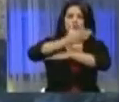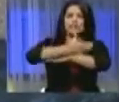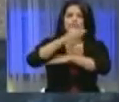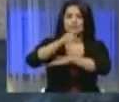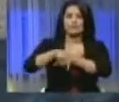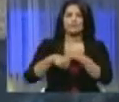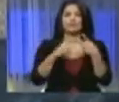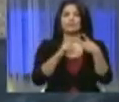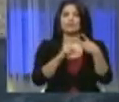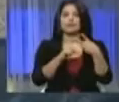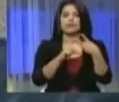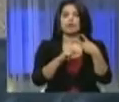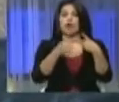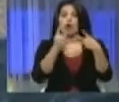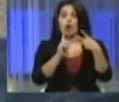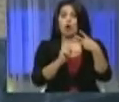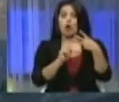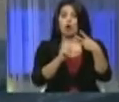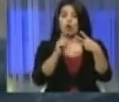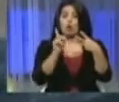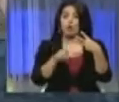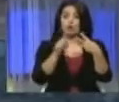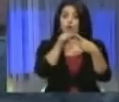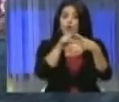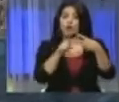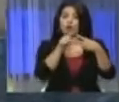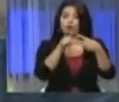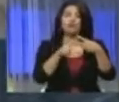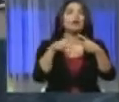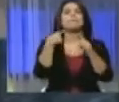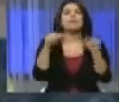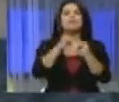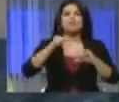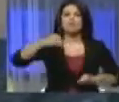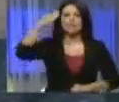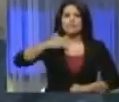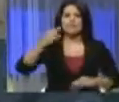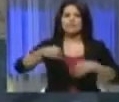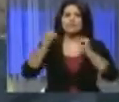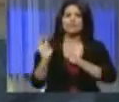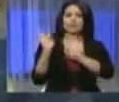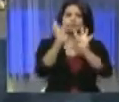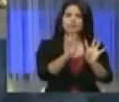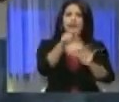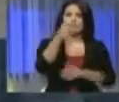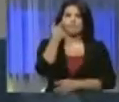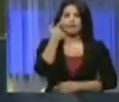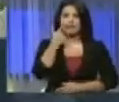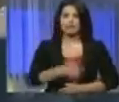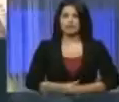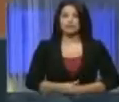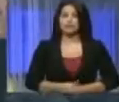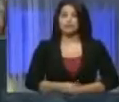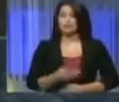compañero Juan Carlos Dugarte, bueno, la Fuerza Armada Nacional Bolivariana. El sábado